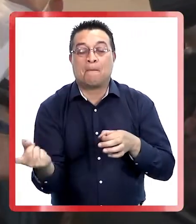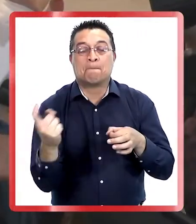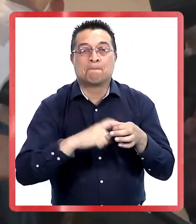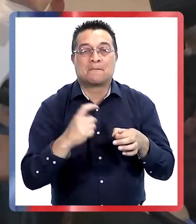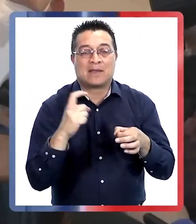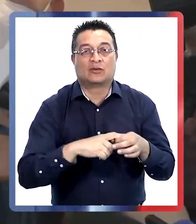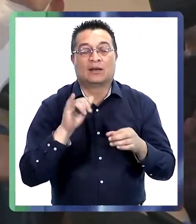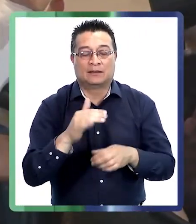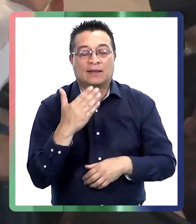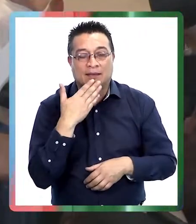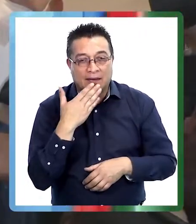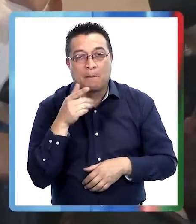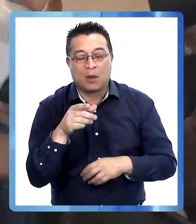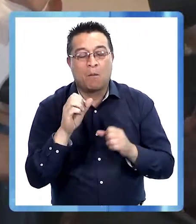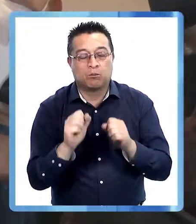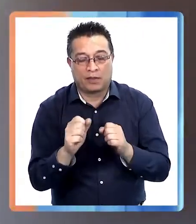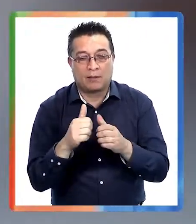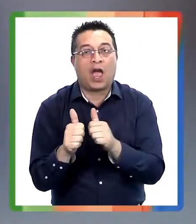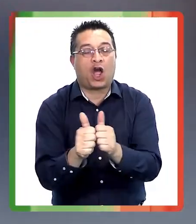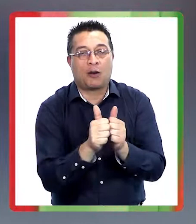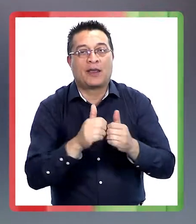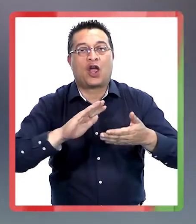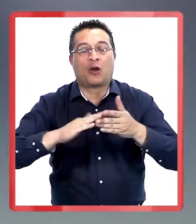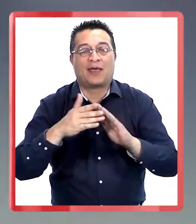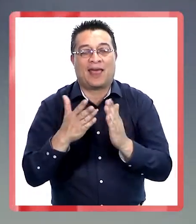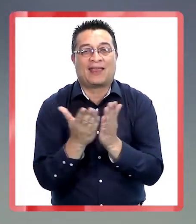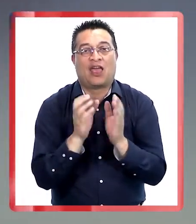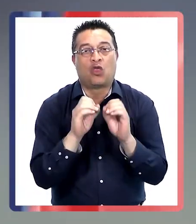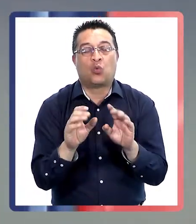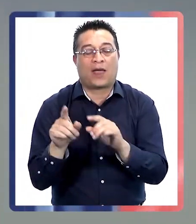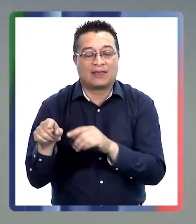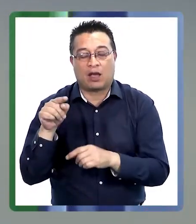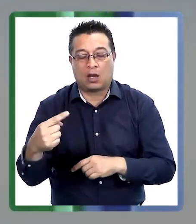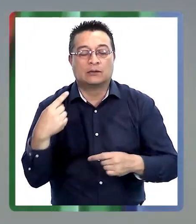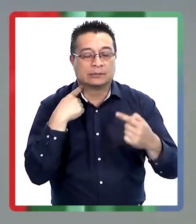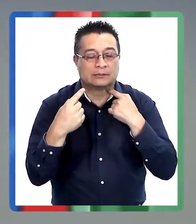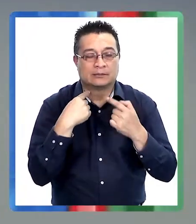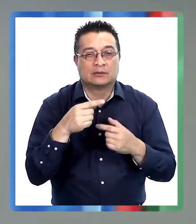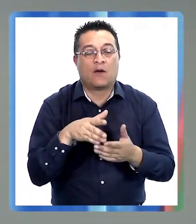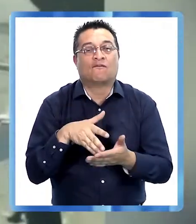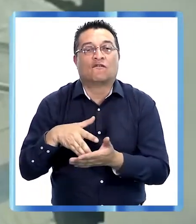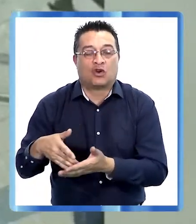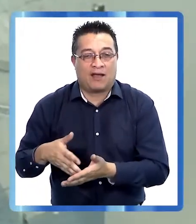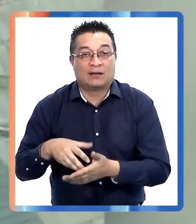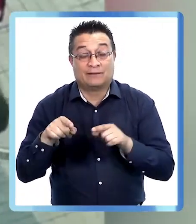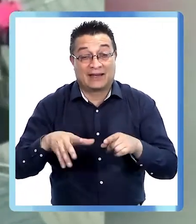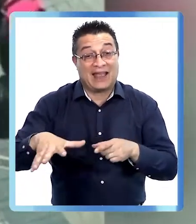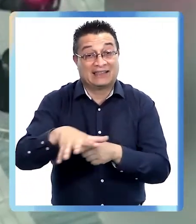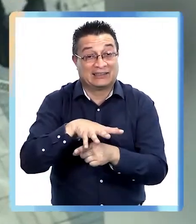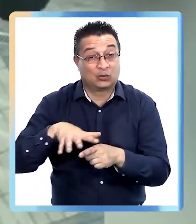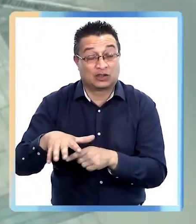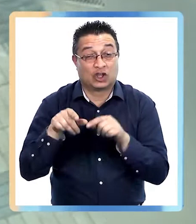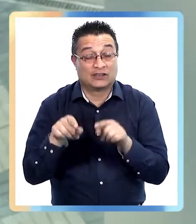matrícula, así como también vamos a hacerlo para poder acompañar a las comunidades educativas que se han visto hoy día afectadas y vulneradas. Esta